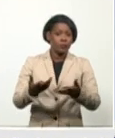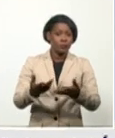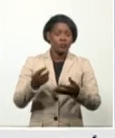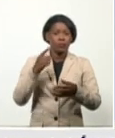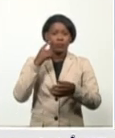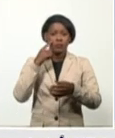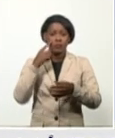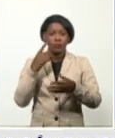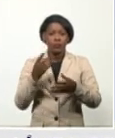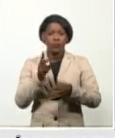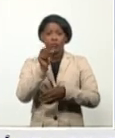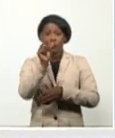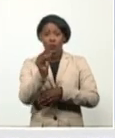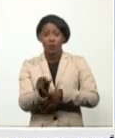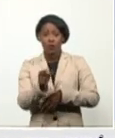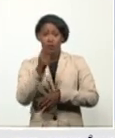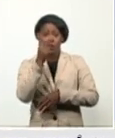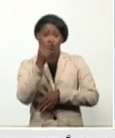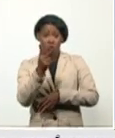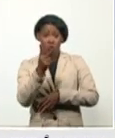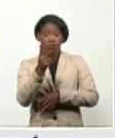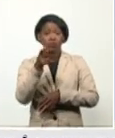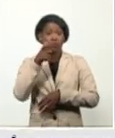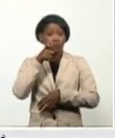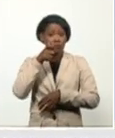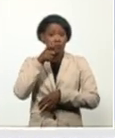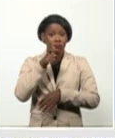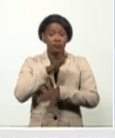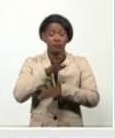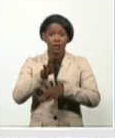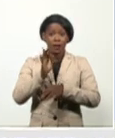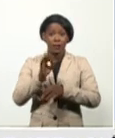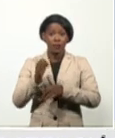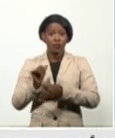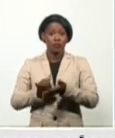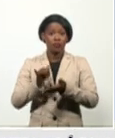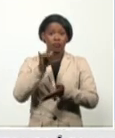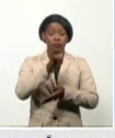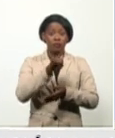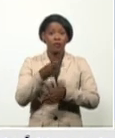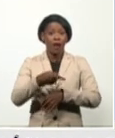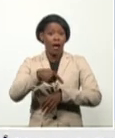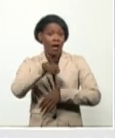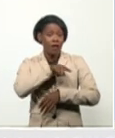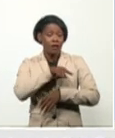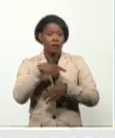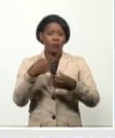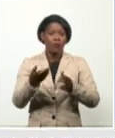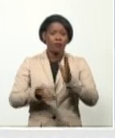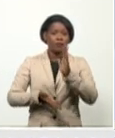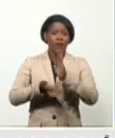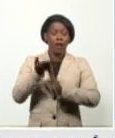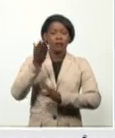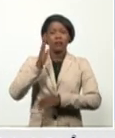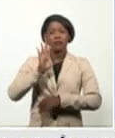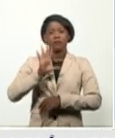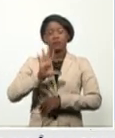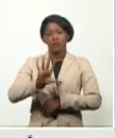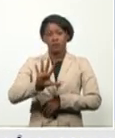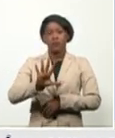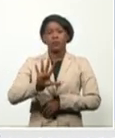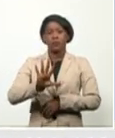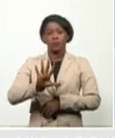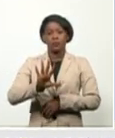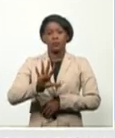los 2 evacuados, siempre los mencionamos, y en el día de ayer se dieron 5 altas nada más. Este no